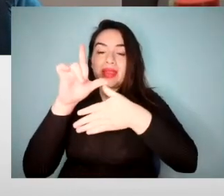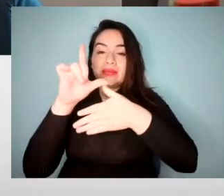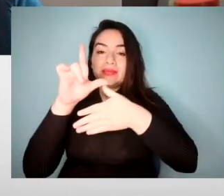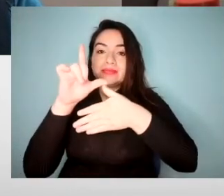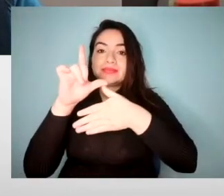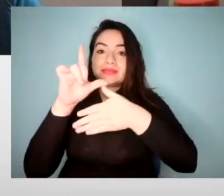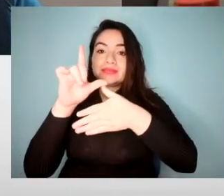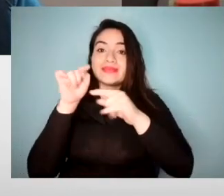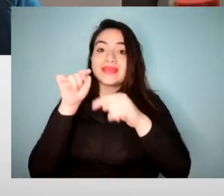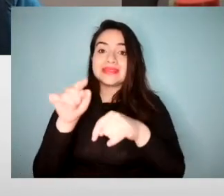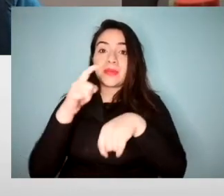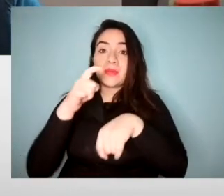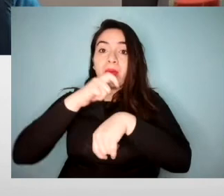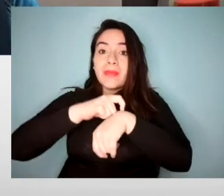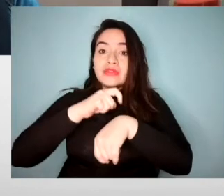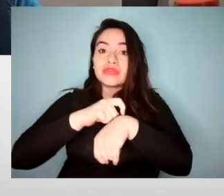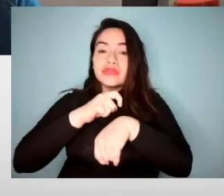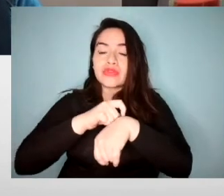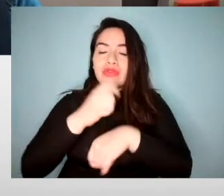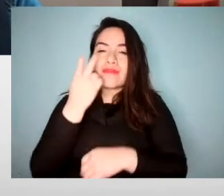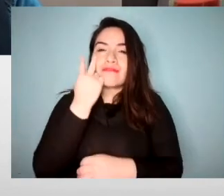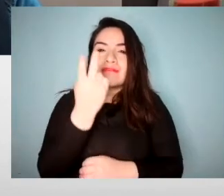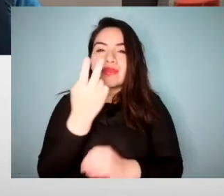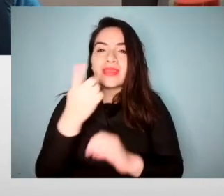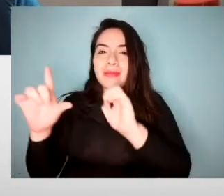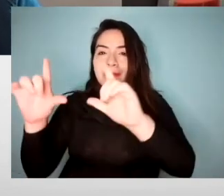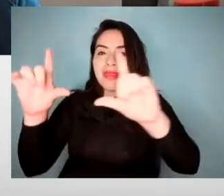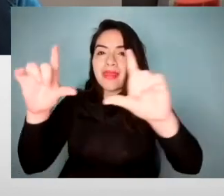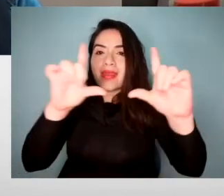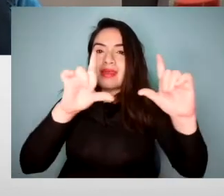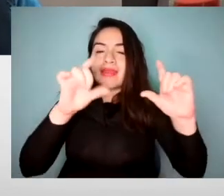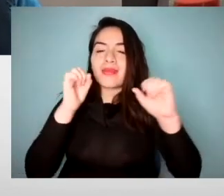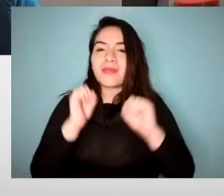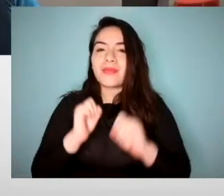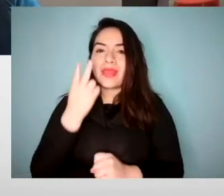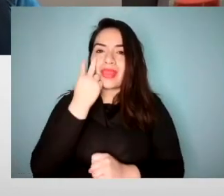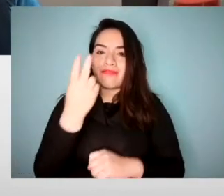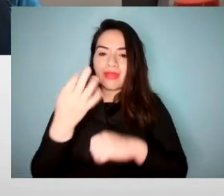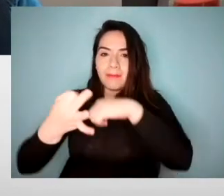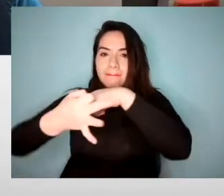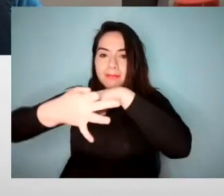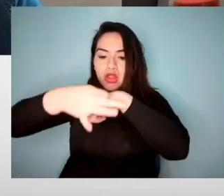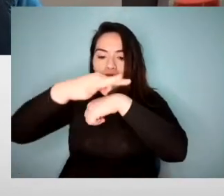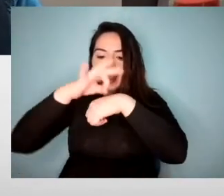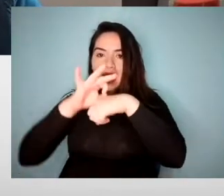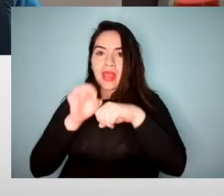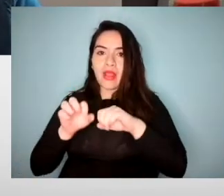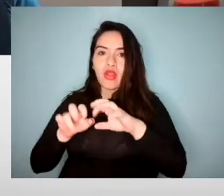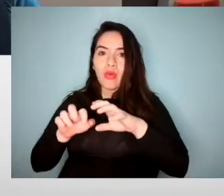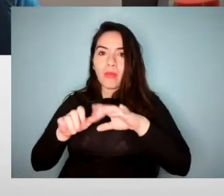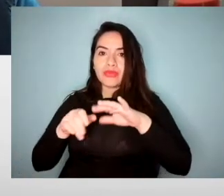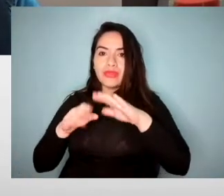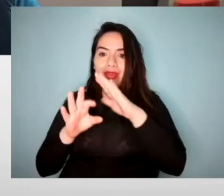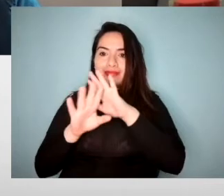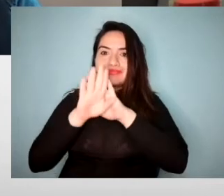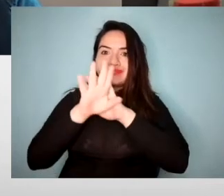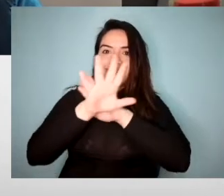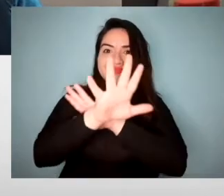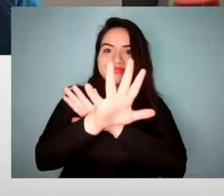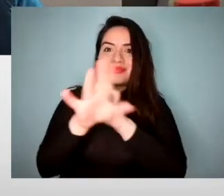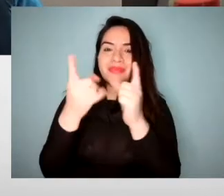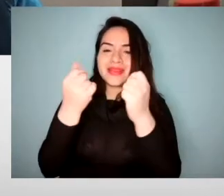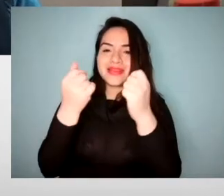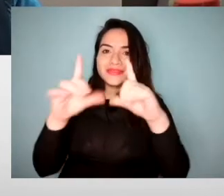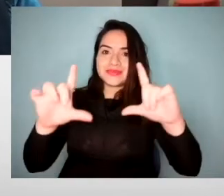ese momento vi una imagen donde podía ver una proteína saliendo de un computador y entendí un poco que la bioinformática se debía a